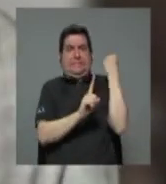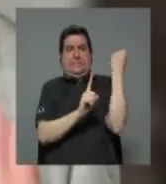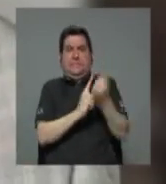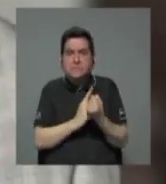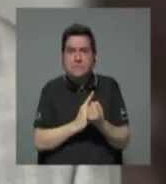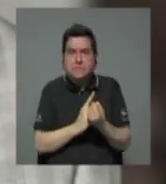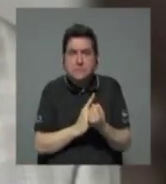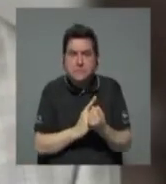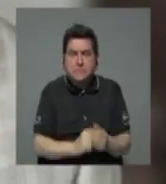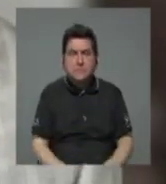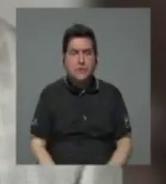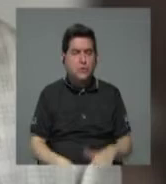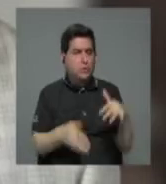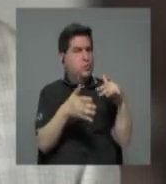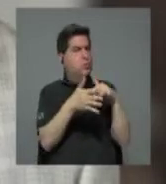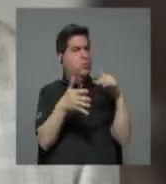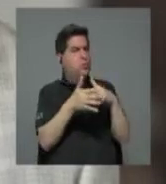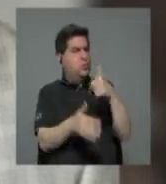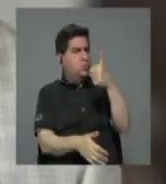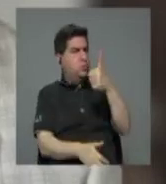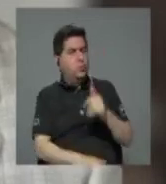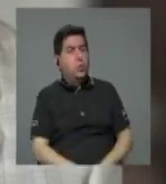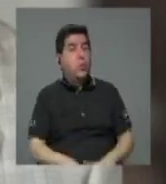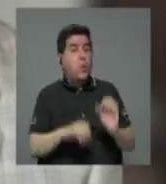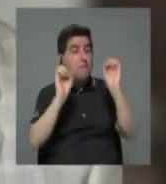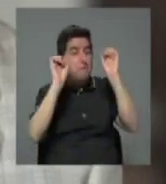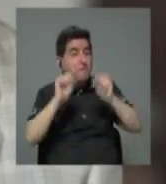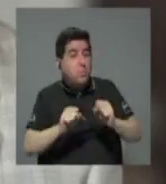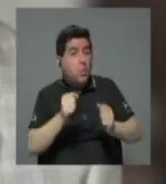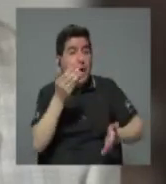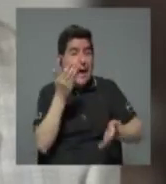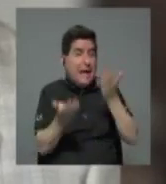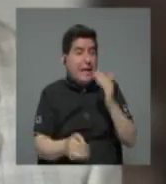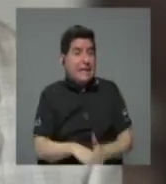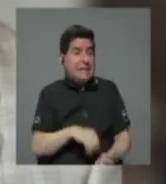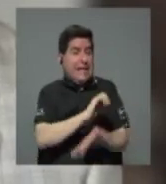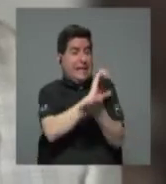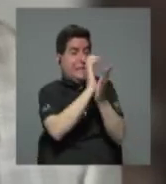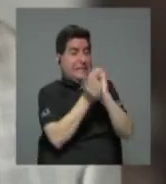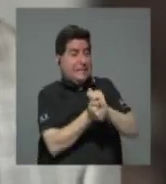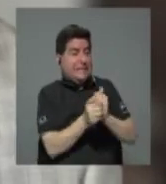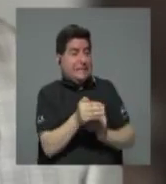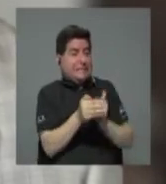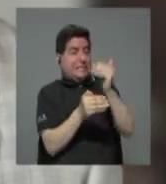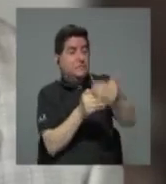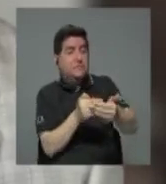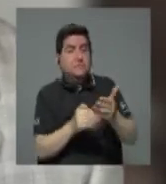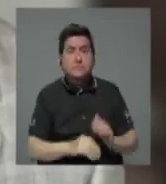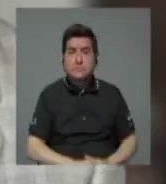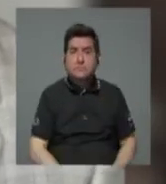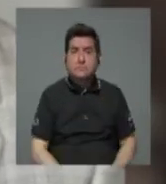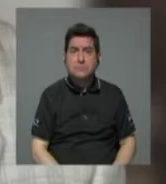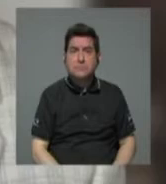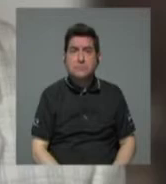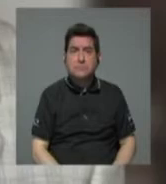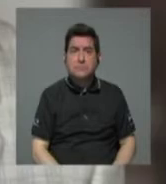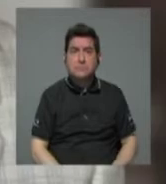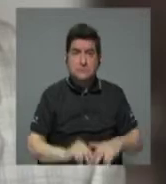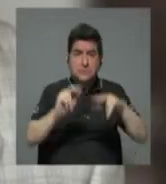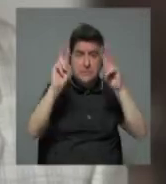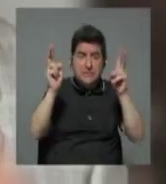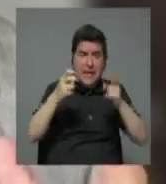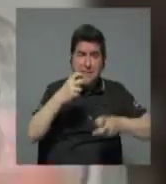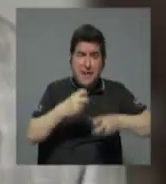que hay que estudiarla bien, porque podría modificarse en el tiempo, y es precisamente el tema de